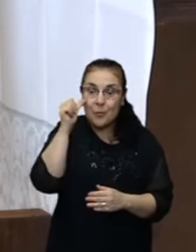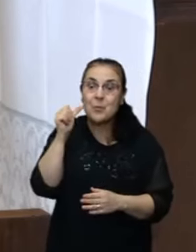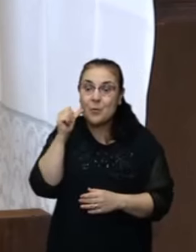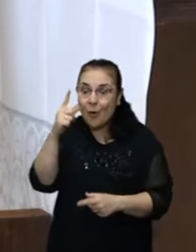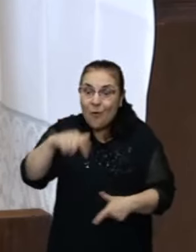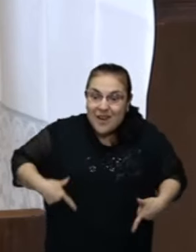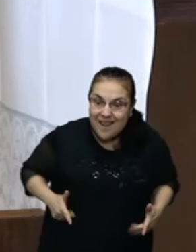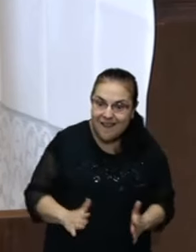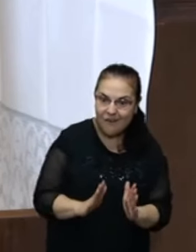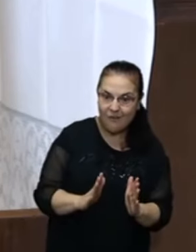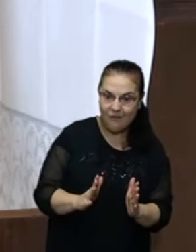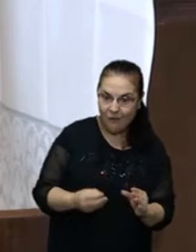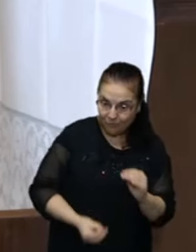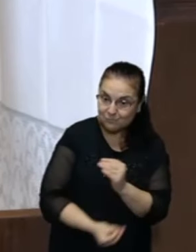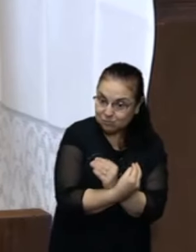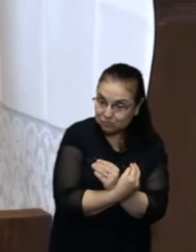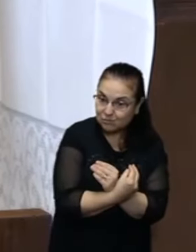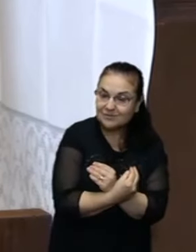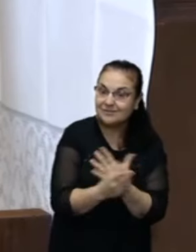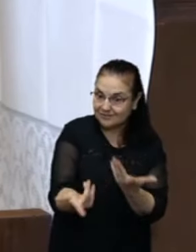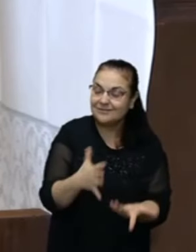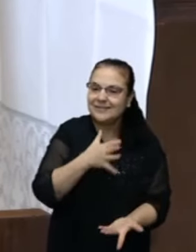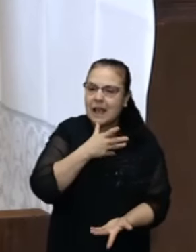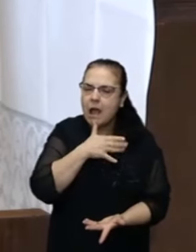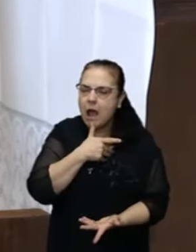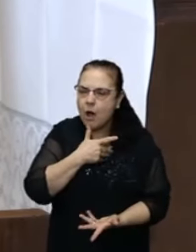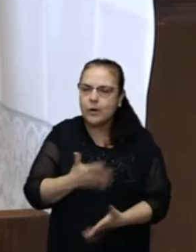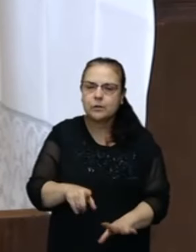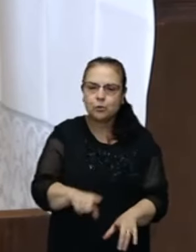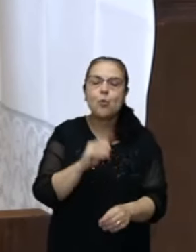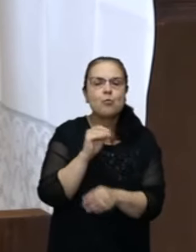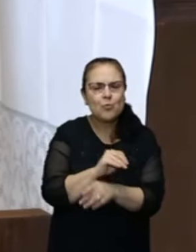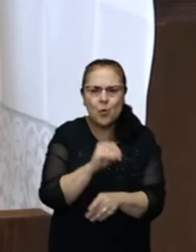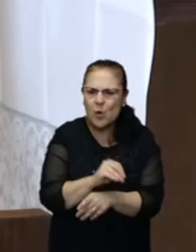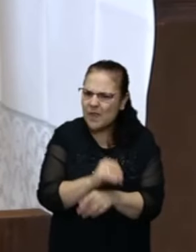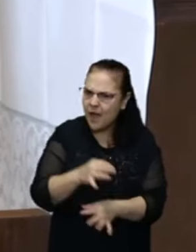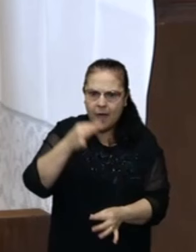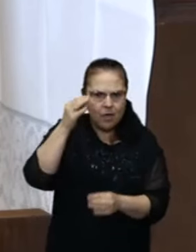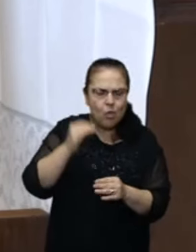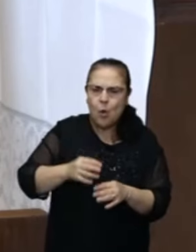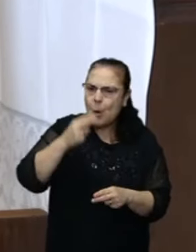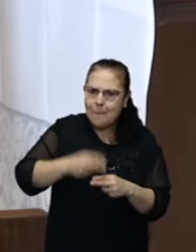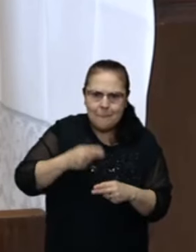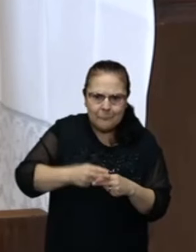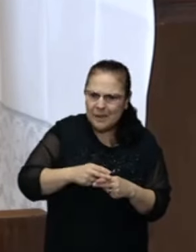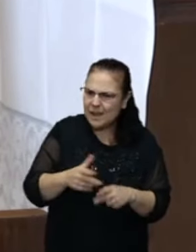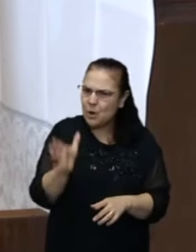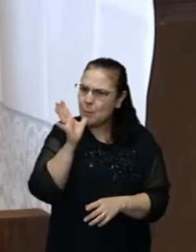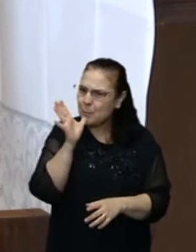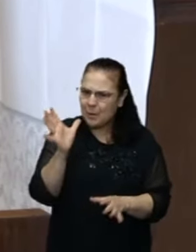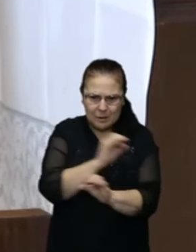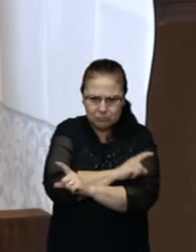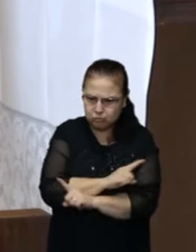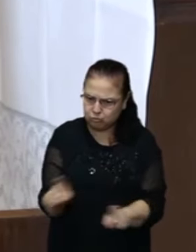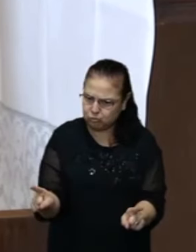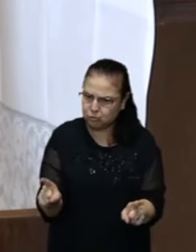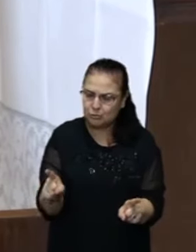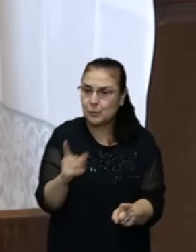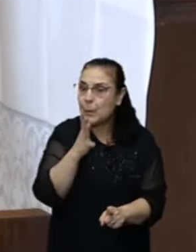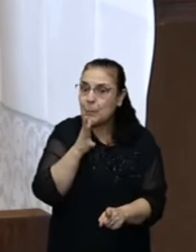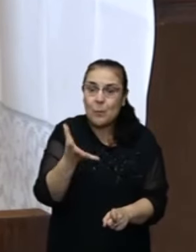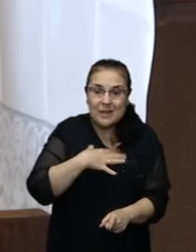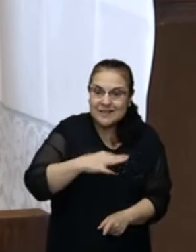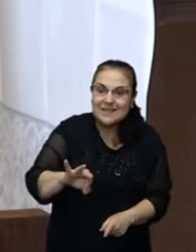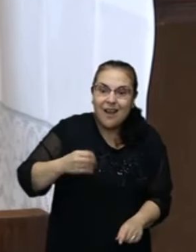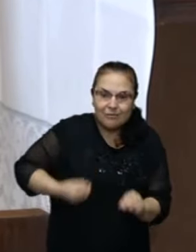hijo. Ahora, guárdate de beber vino o licor y no comas nada impuro, pues concebirás y